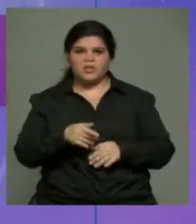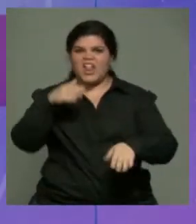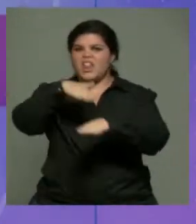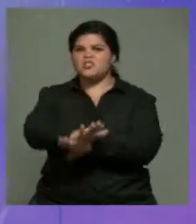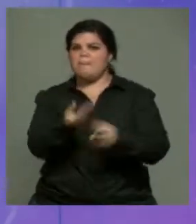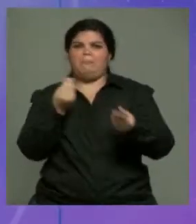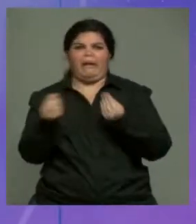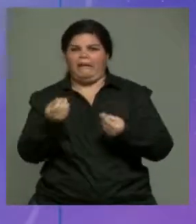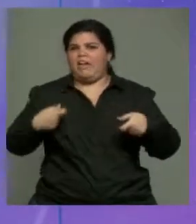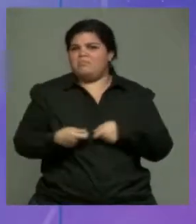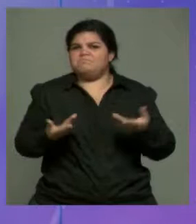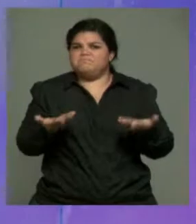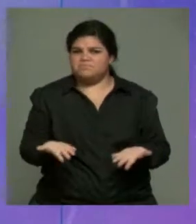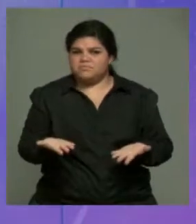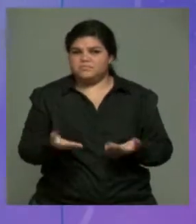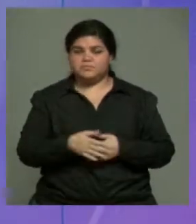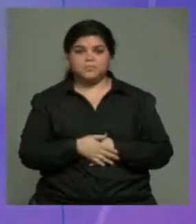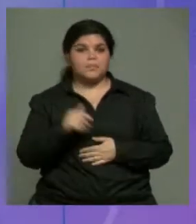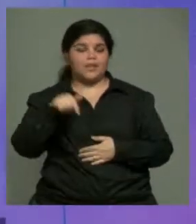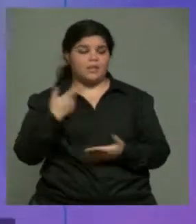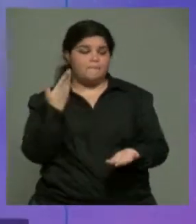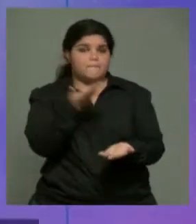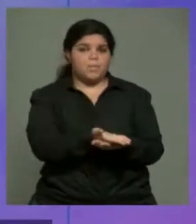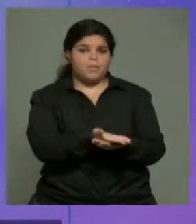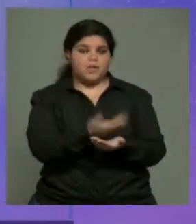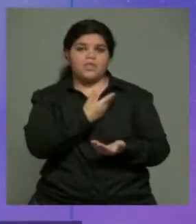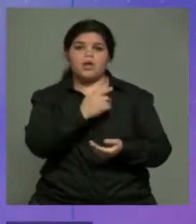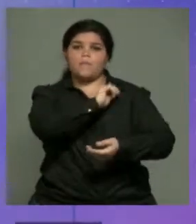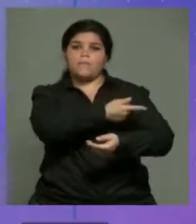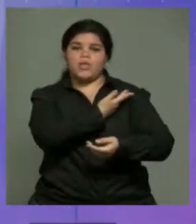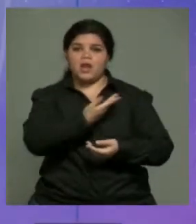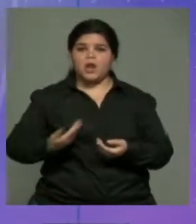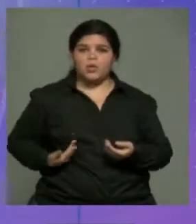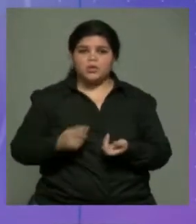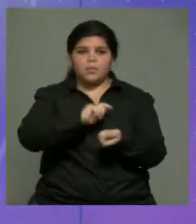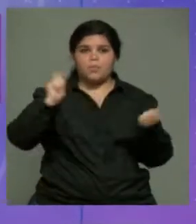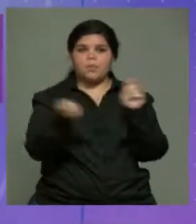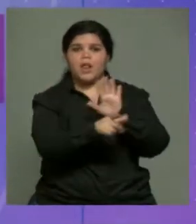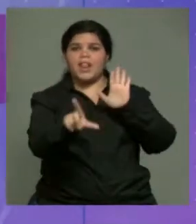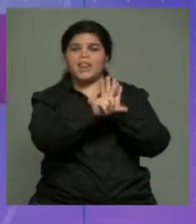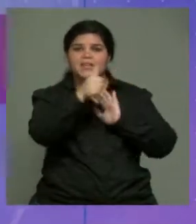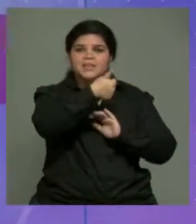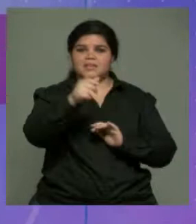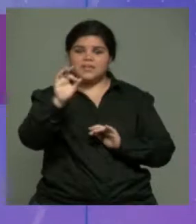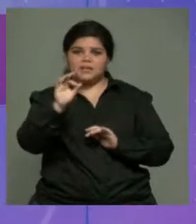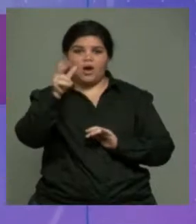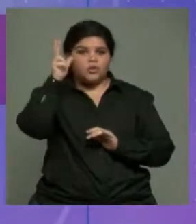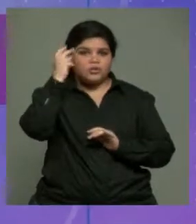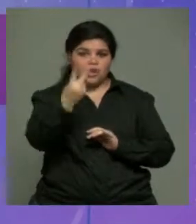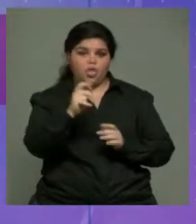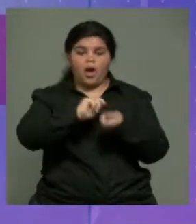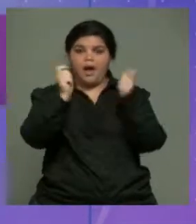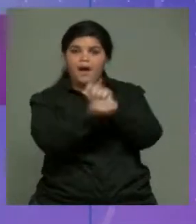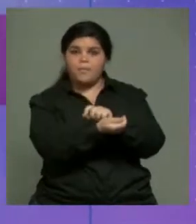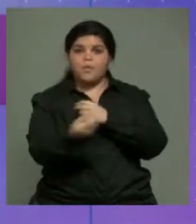Esta es una propuesta que hicimos llegar desde el Poder Ejecutivo, una fuerte modificación a la Ley 6082, donde se la